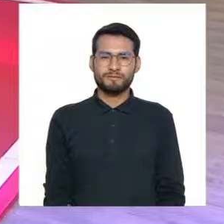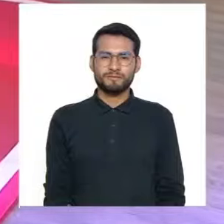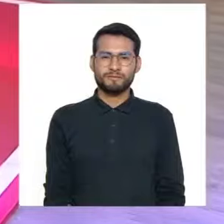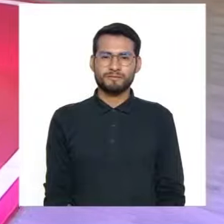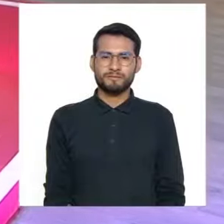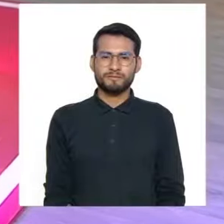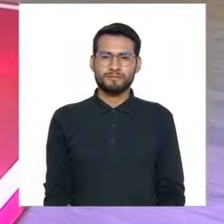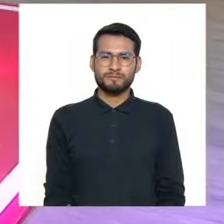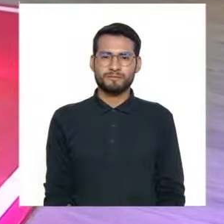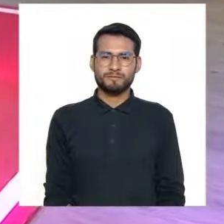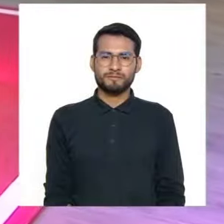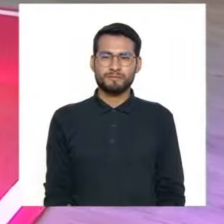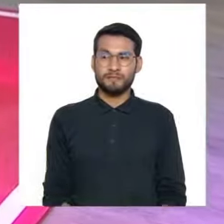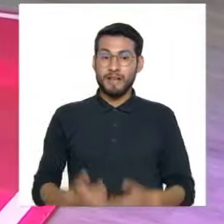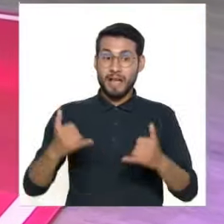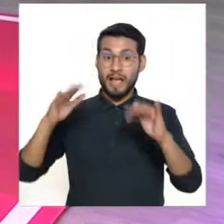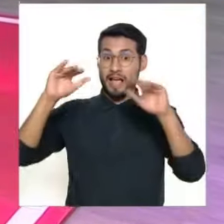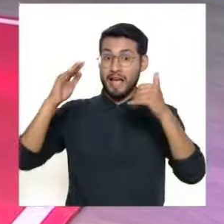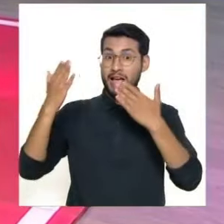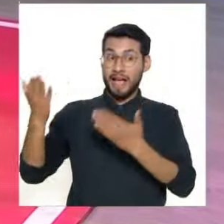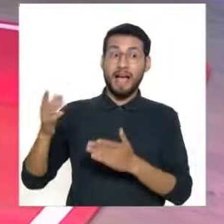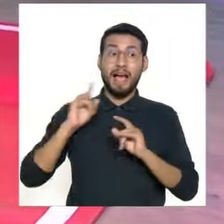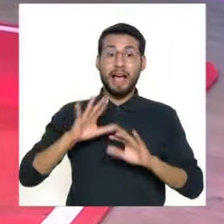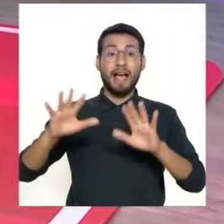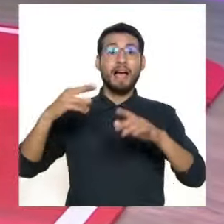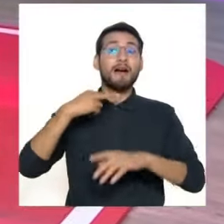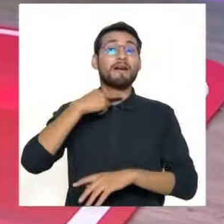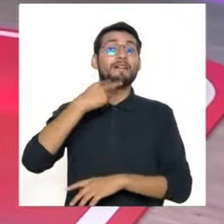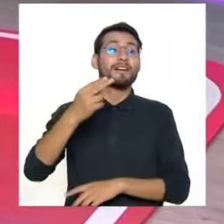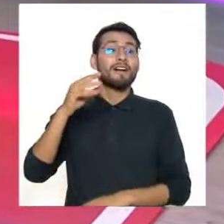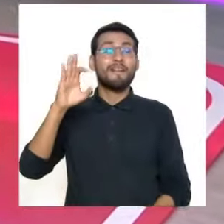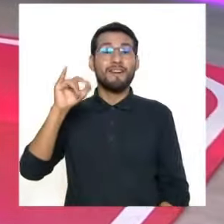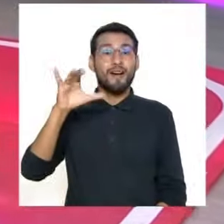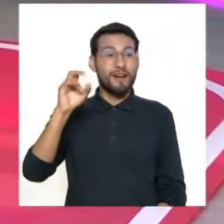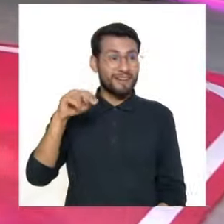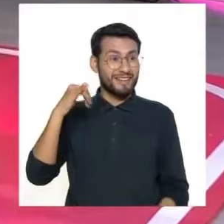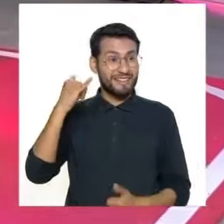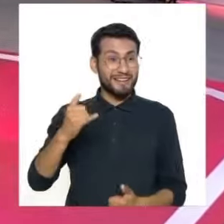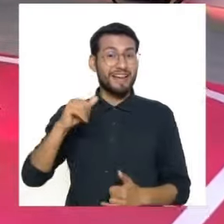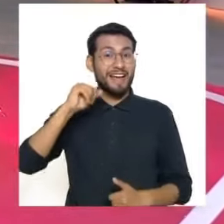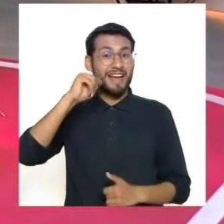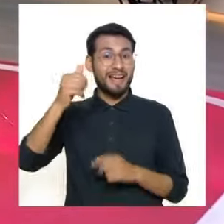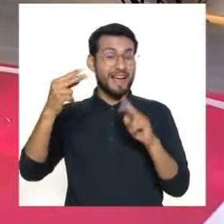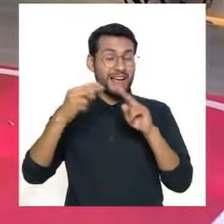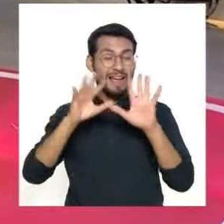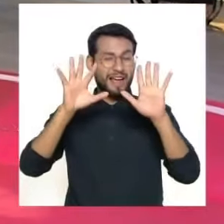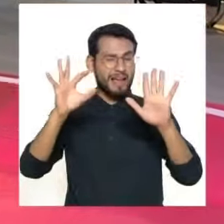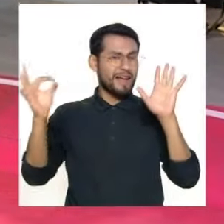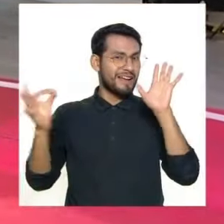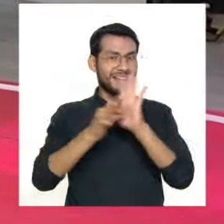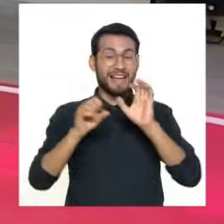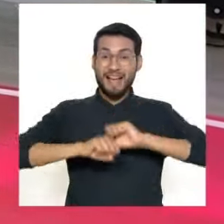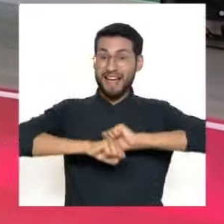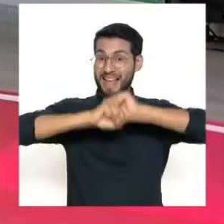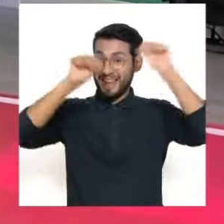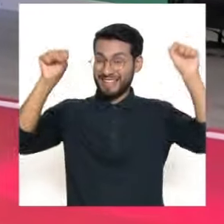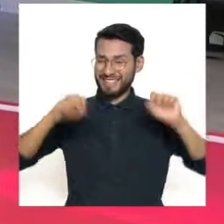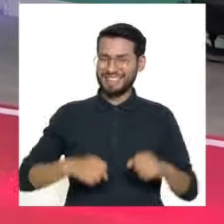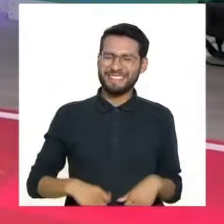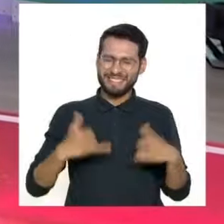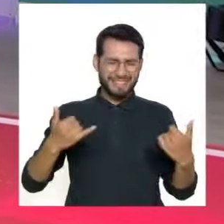peruana así nos despedimos con la maravillosa voz de Silvia Falcón mañana nos volvemos a encontrar a las 10 en punto de la